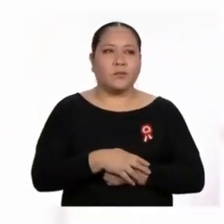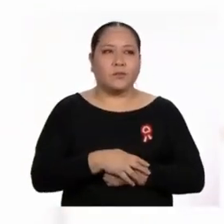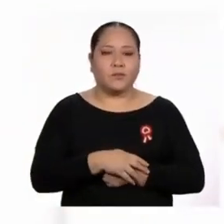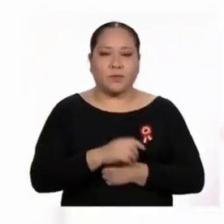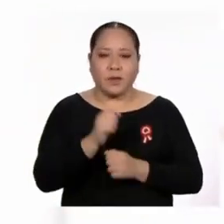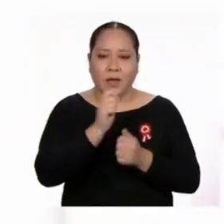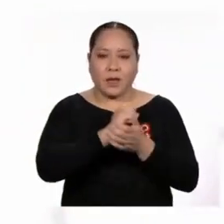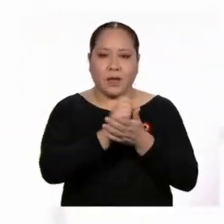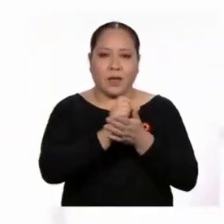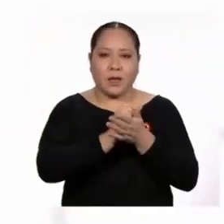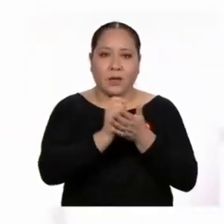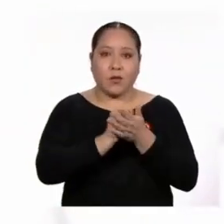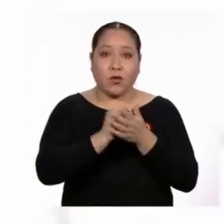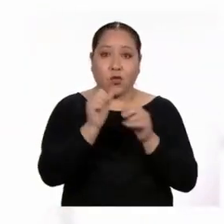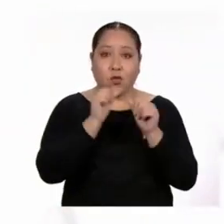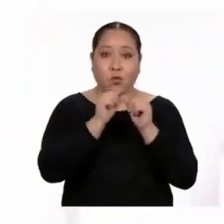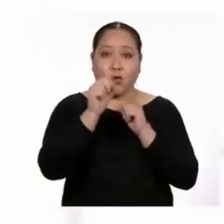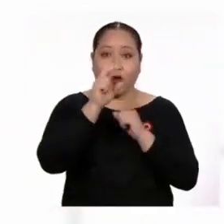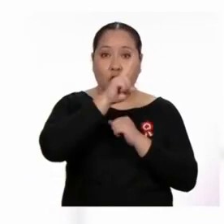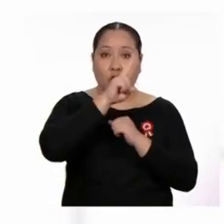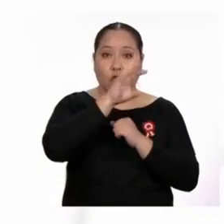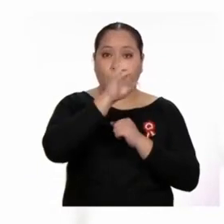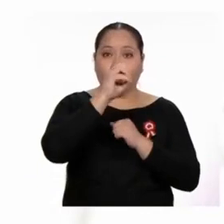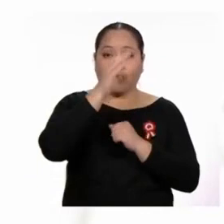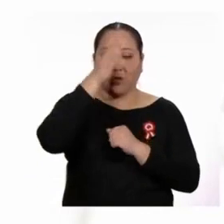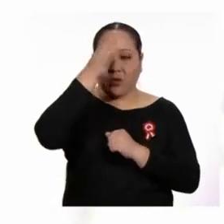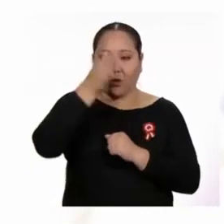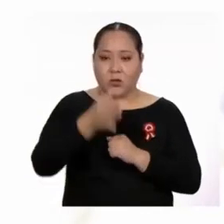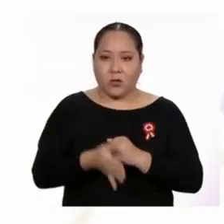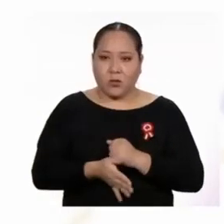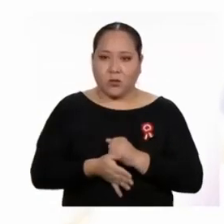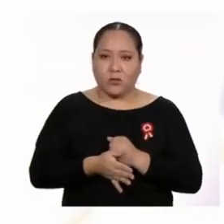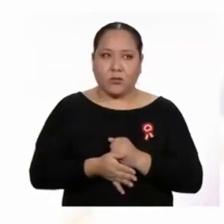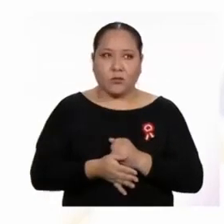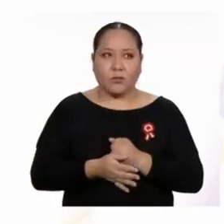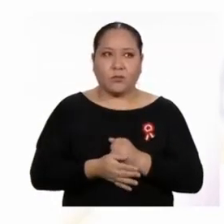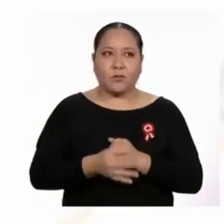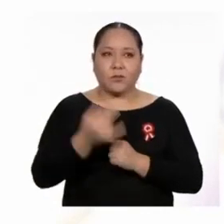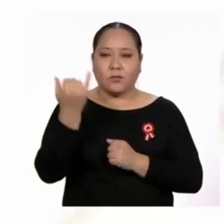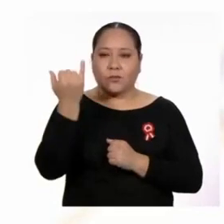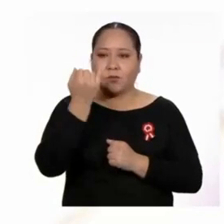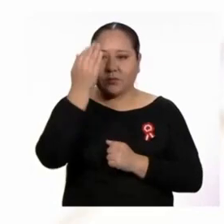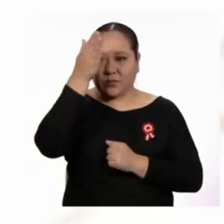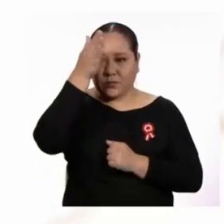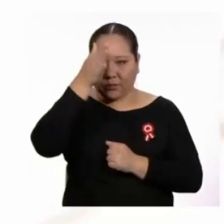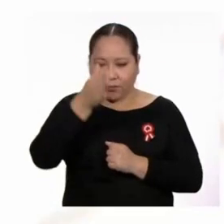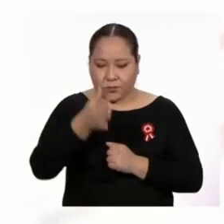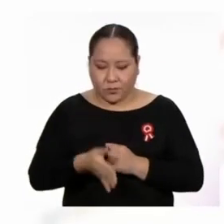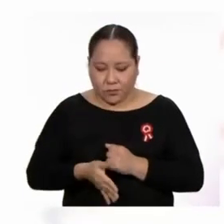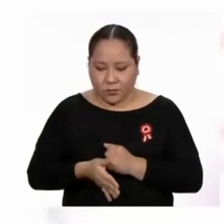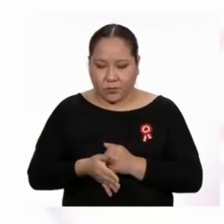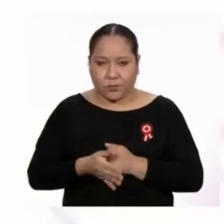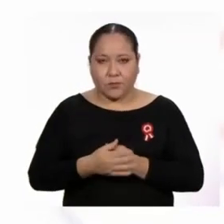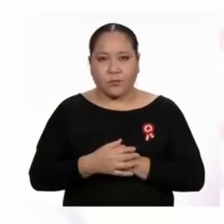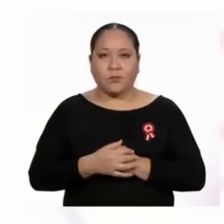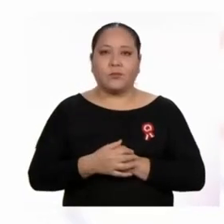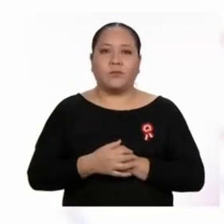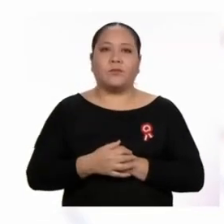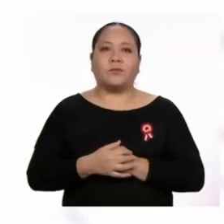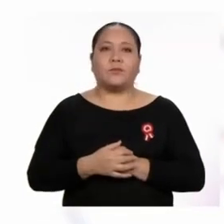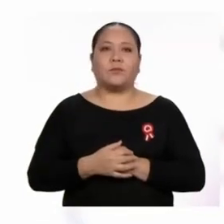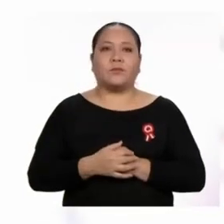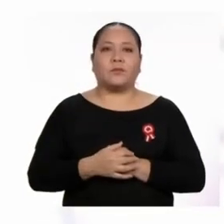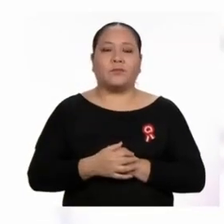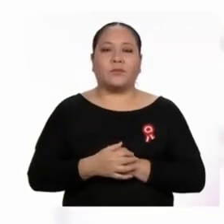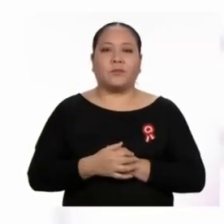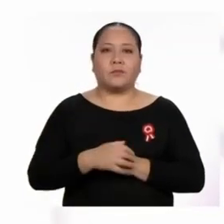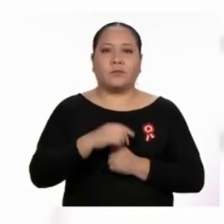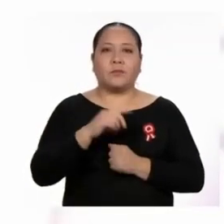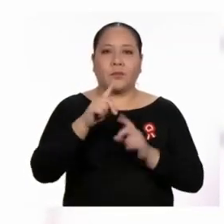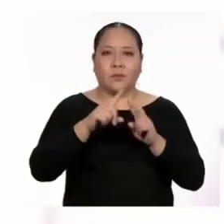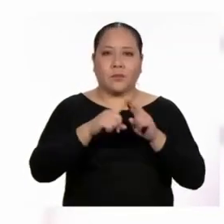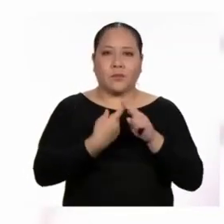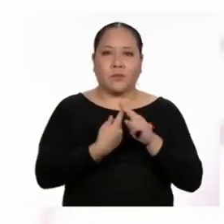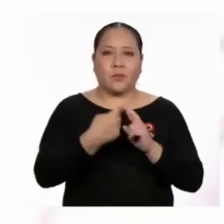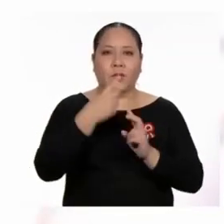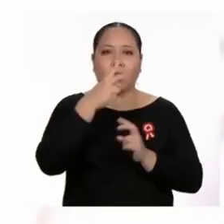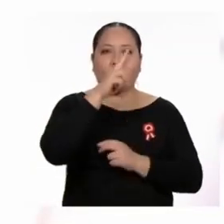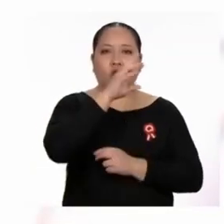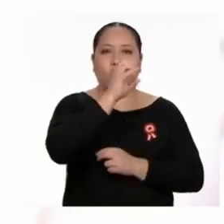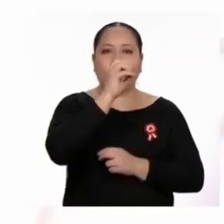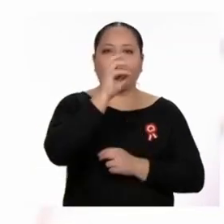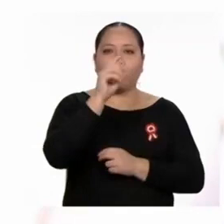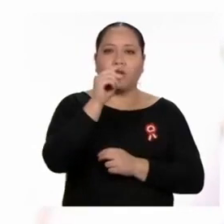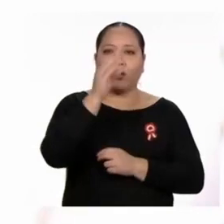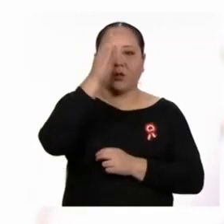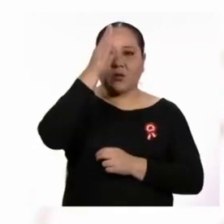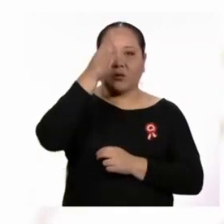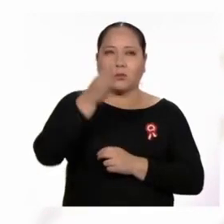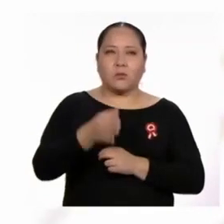Escribimos el número 200 y a la derecha dibujamos una línea vertical. Y empezamos. A